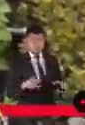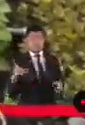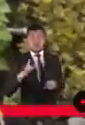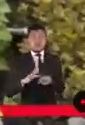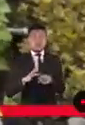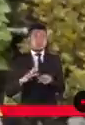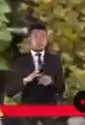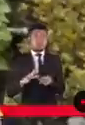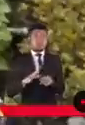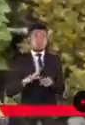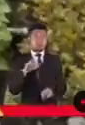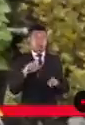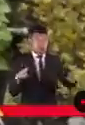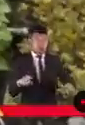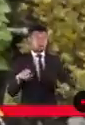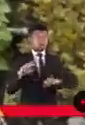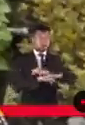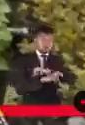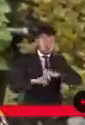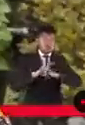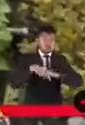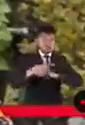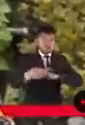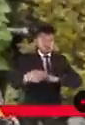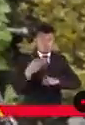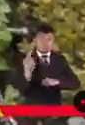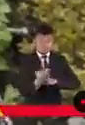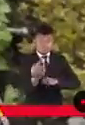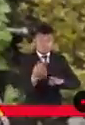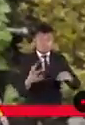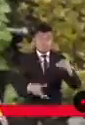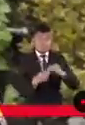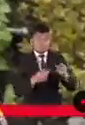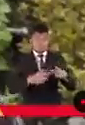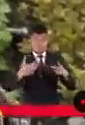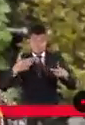que atracan, reinciden o usan armas para atormentar